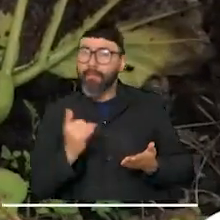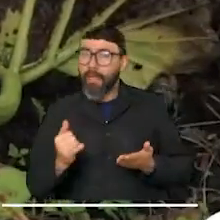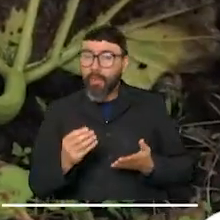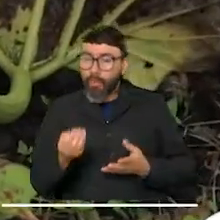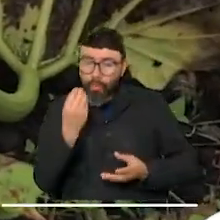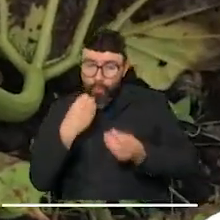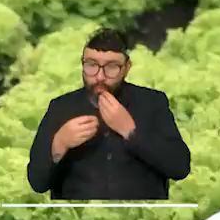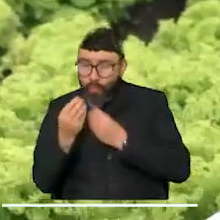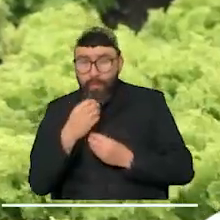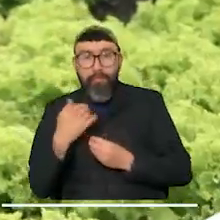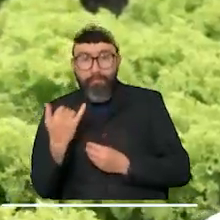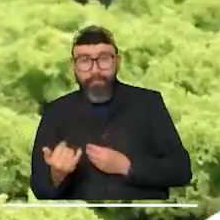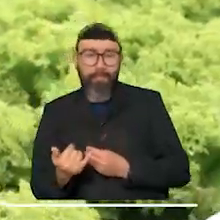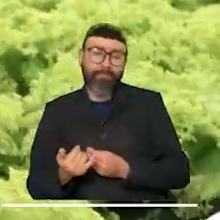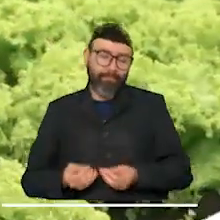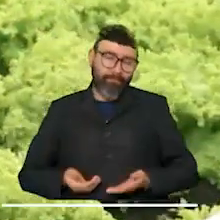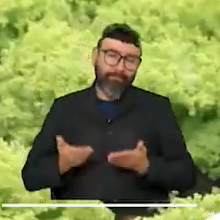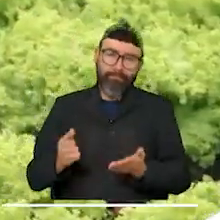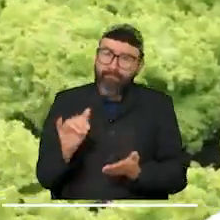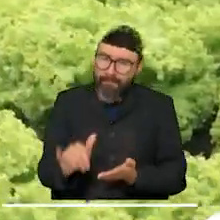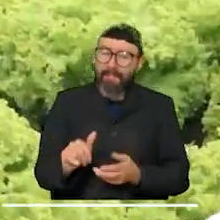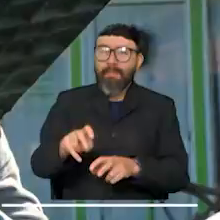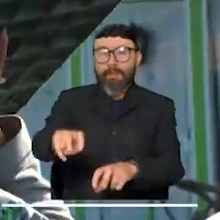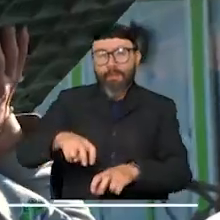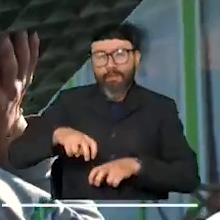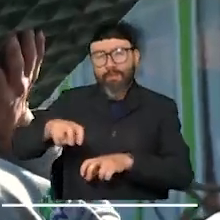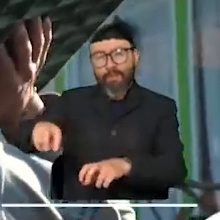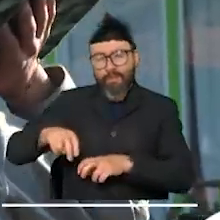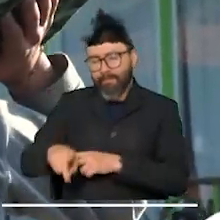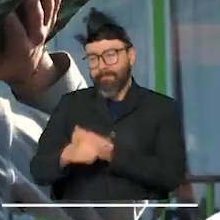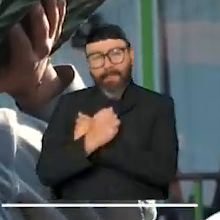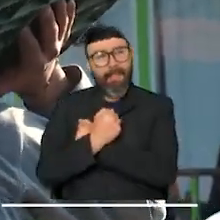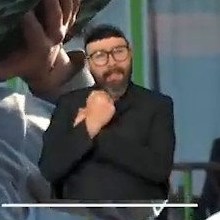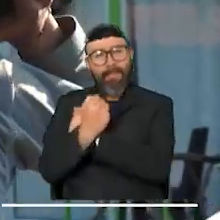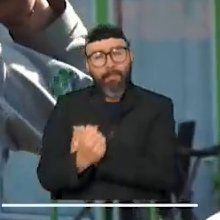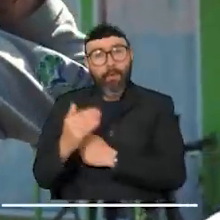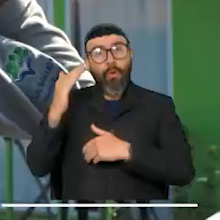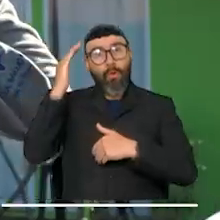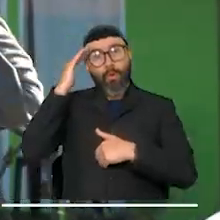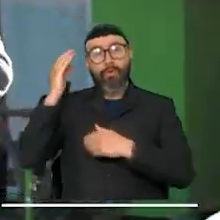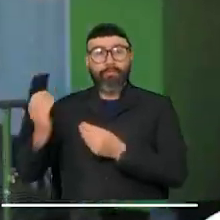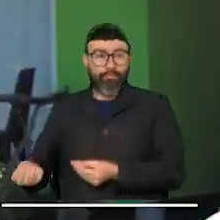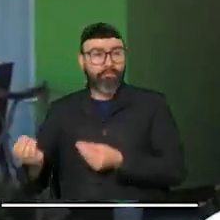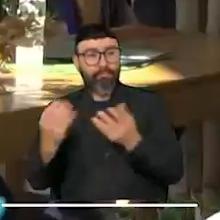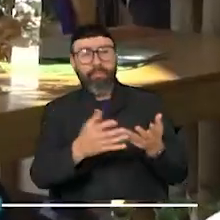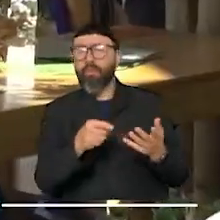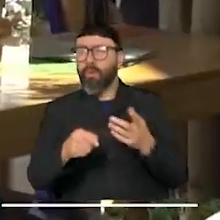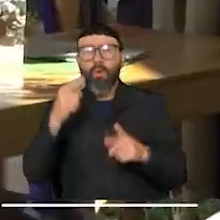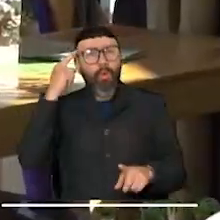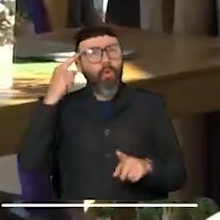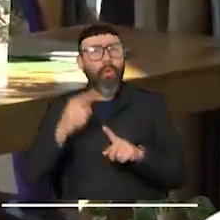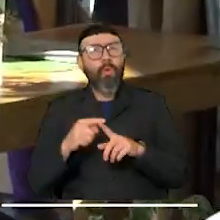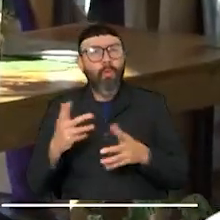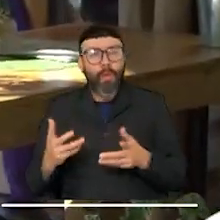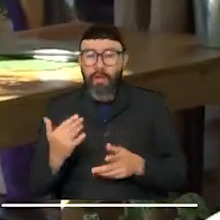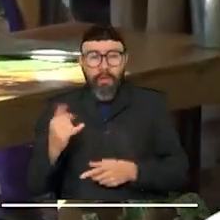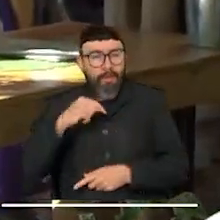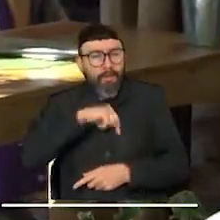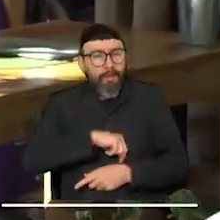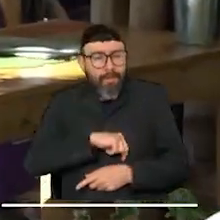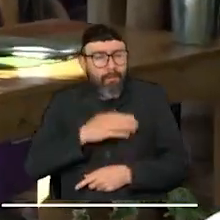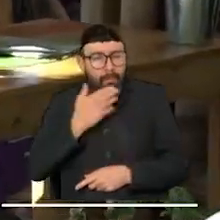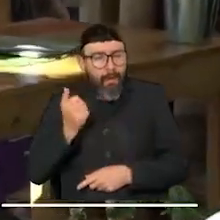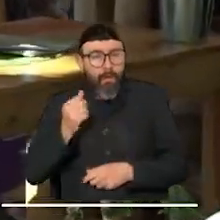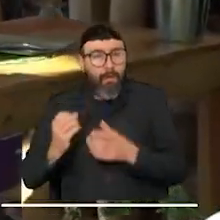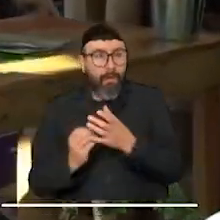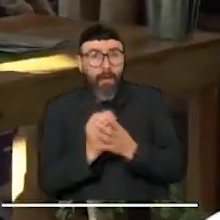la alimentación Orgánica de nuestra Huerta cultivada Con amor y conciencia con la intención de llevar lo mejor de la naturaleza